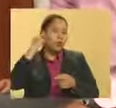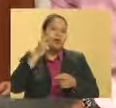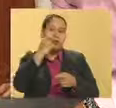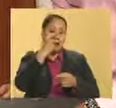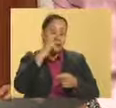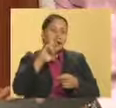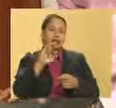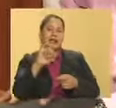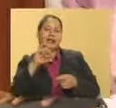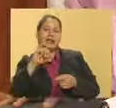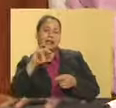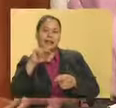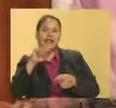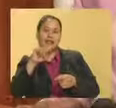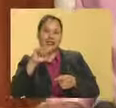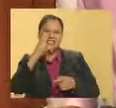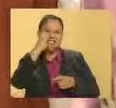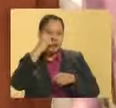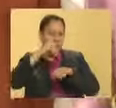es de la nariz,